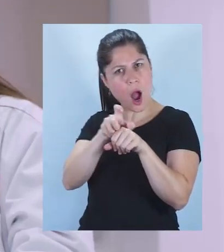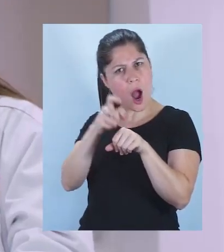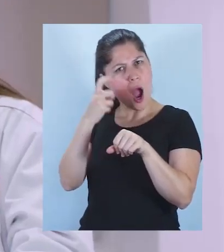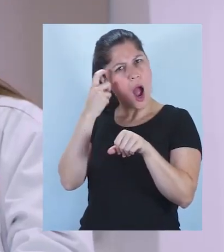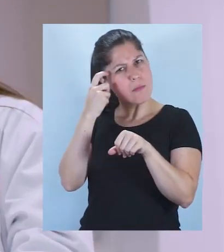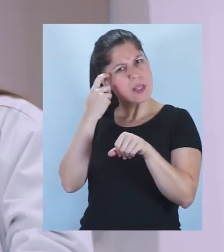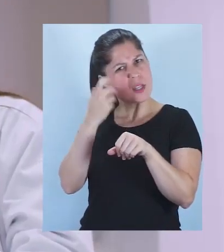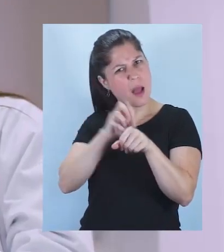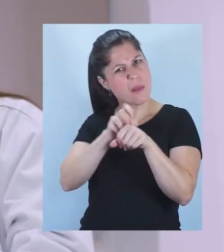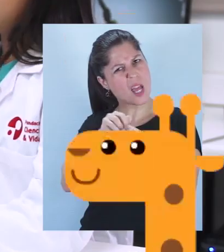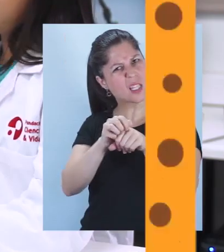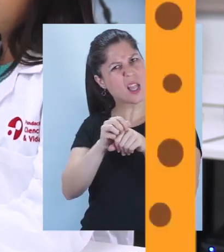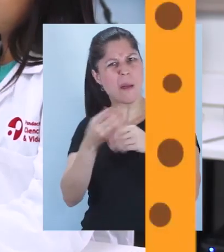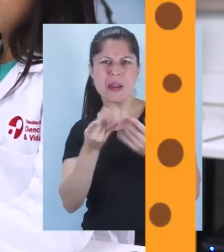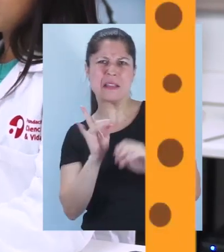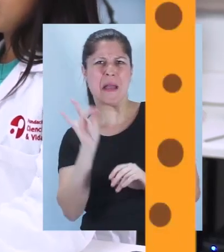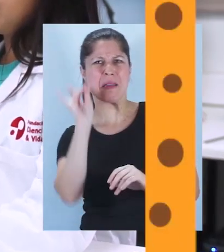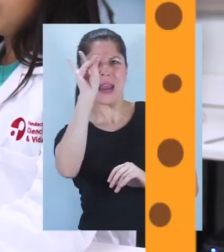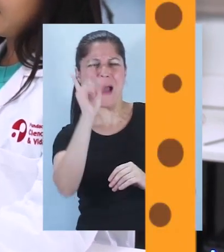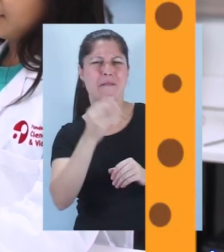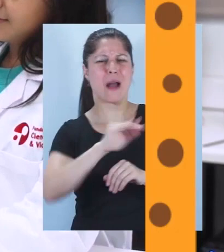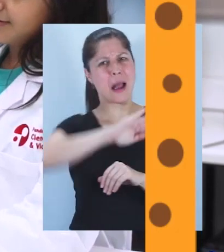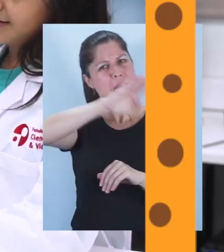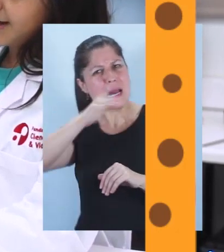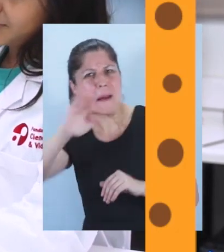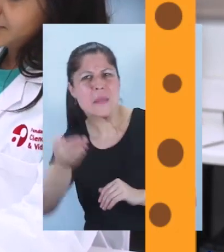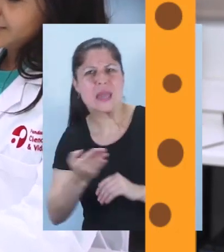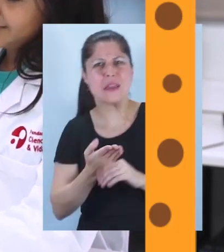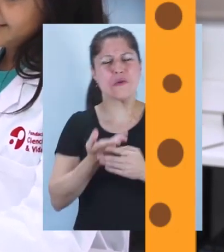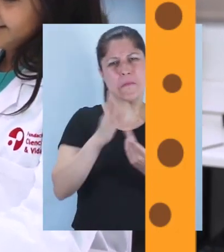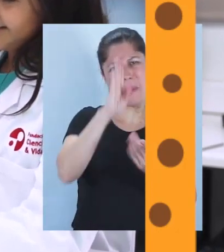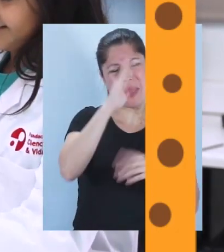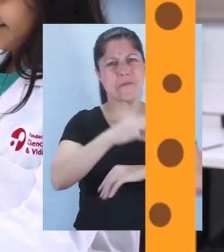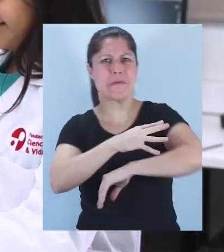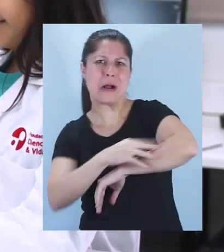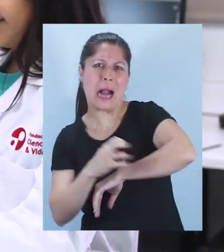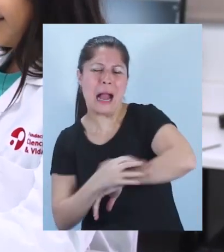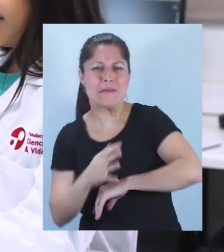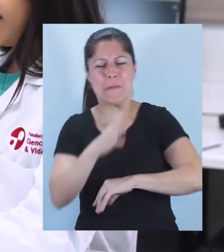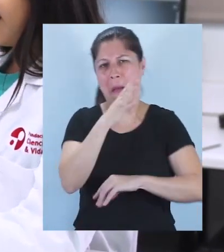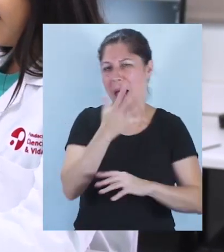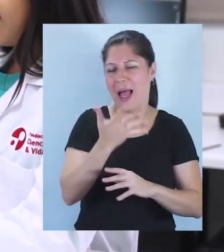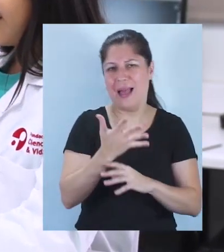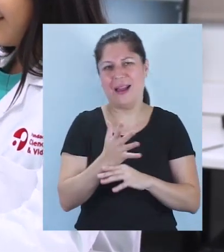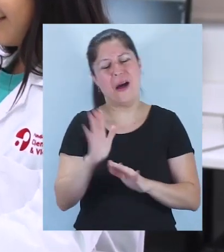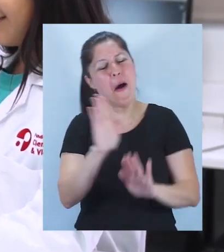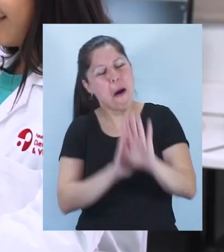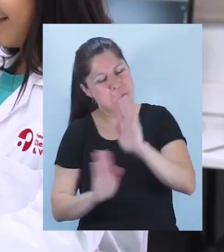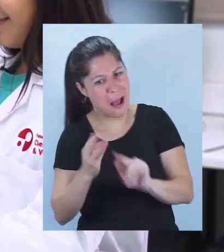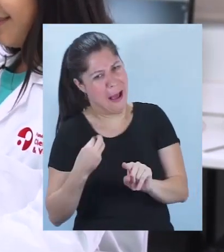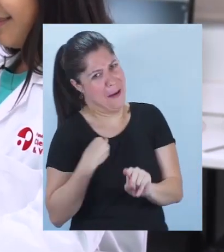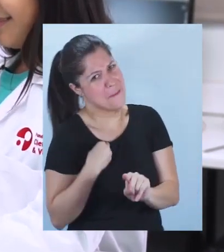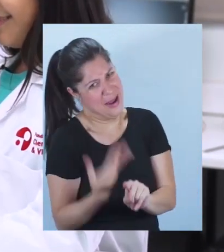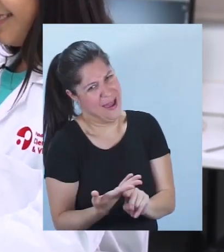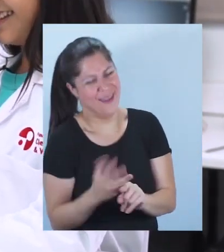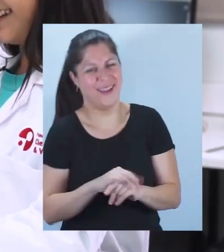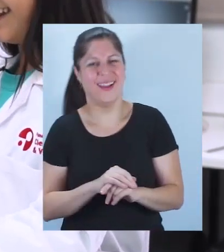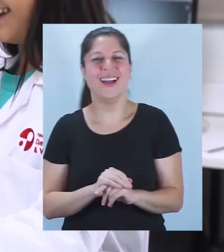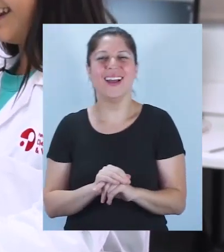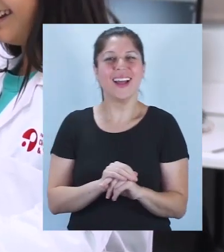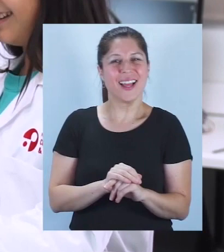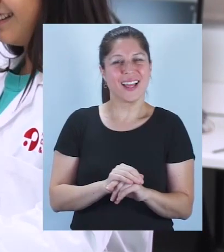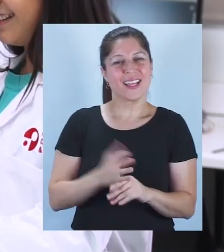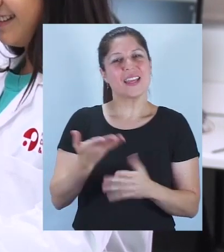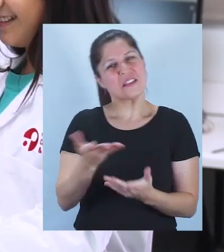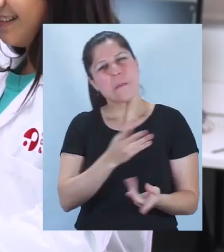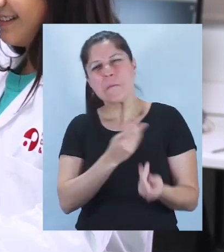parecer más a una araña porque parece jirafa, perro, camello, gato. Cierto. No se lo digas muy fuerte porque se puede deprimir, le va a dar pena.